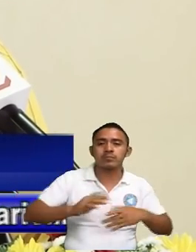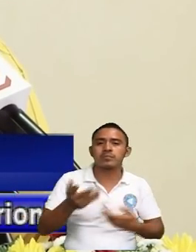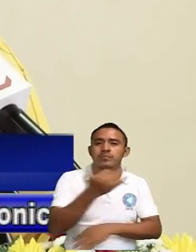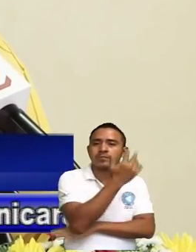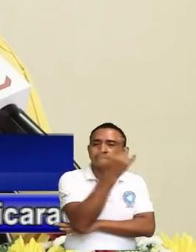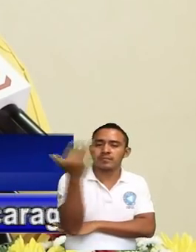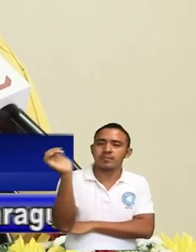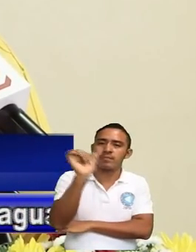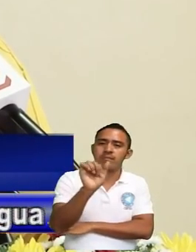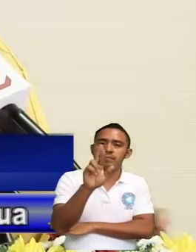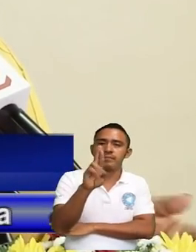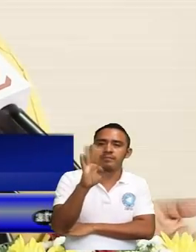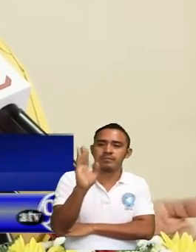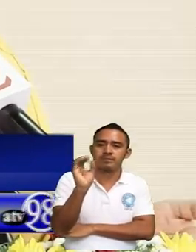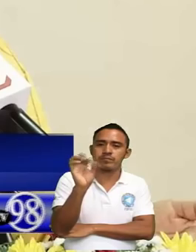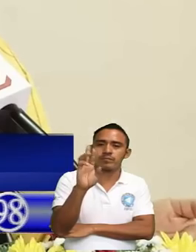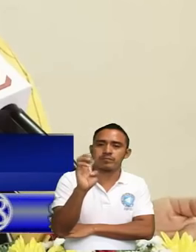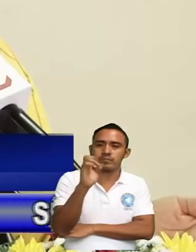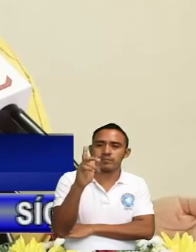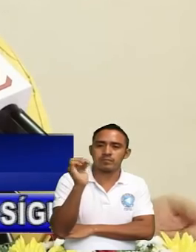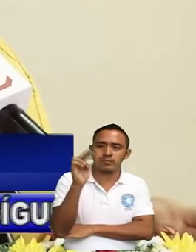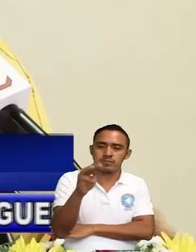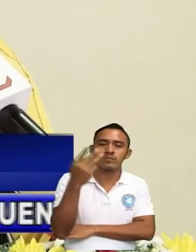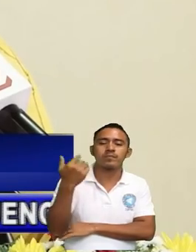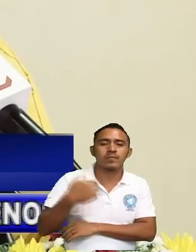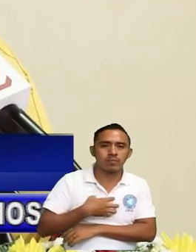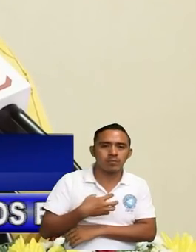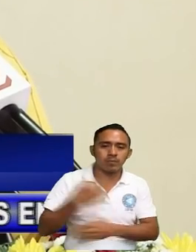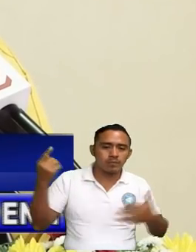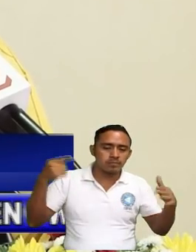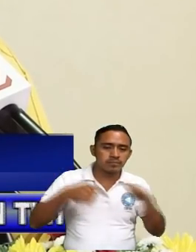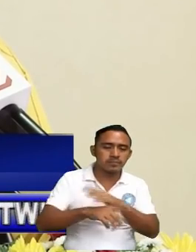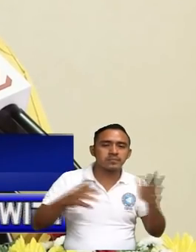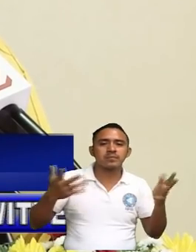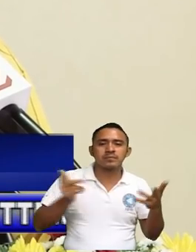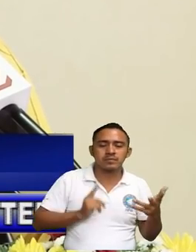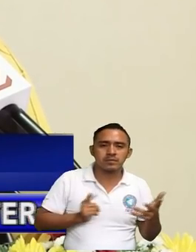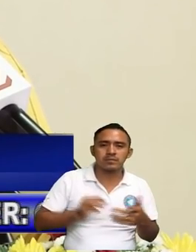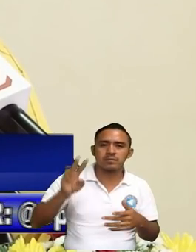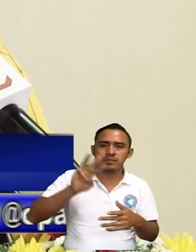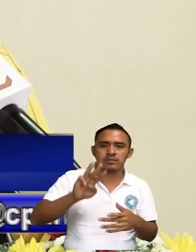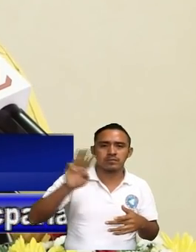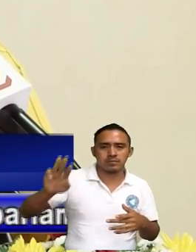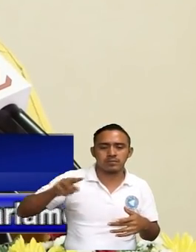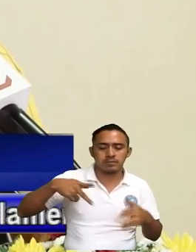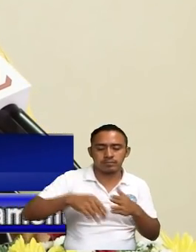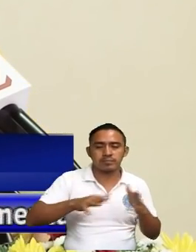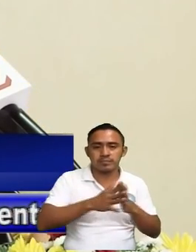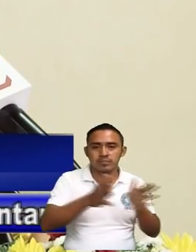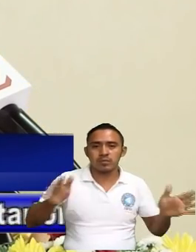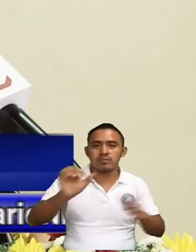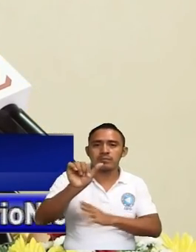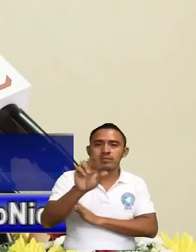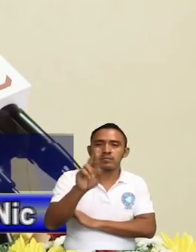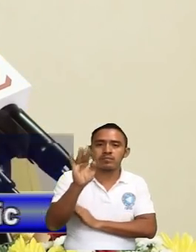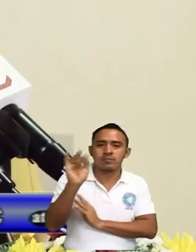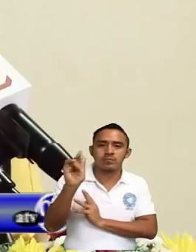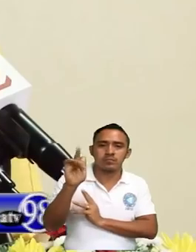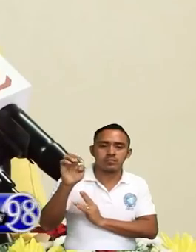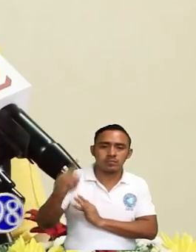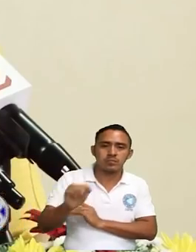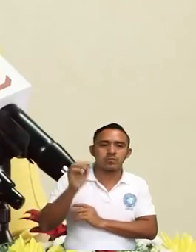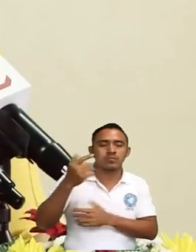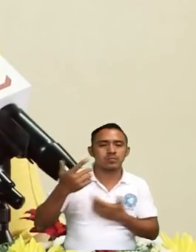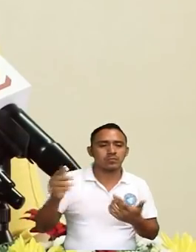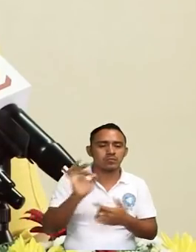arboretum. Recordarles que nosotros tenemos como meta inaugurar 33 arboretum a nivel nacional.